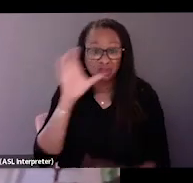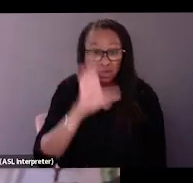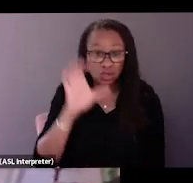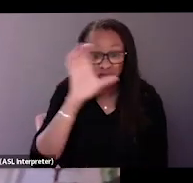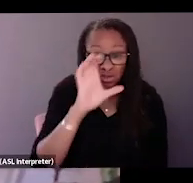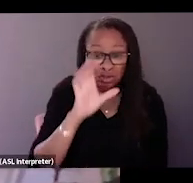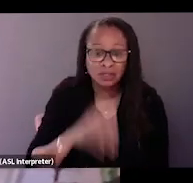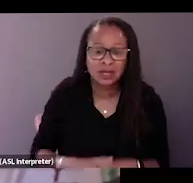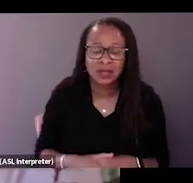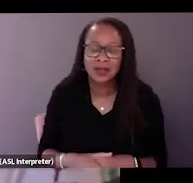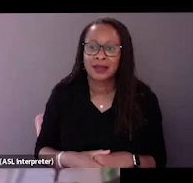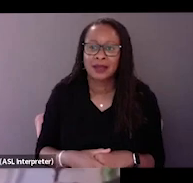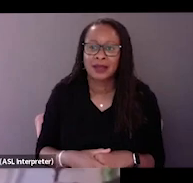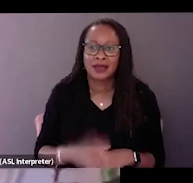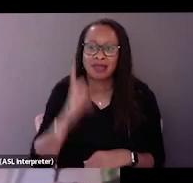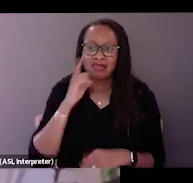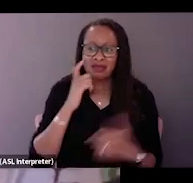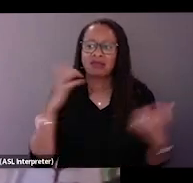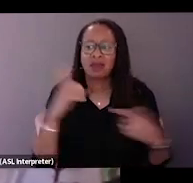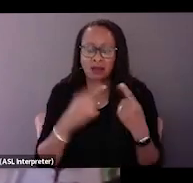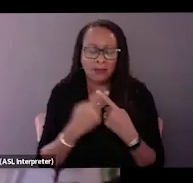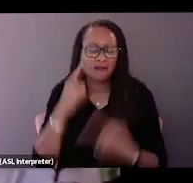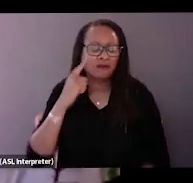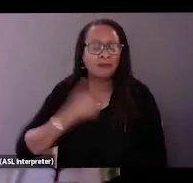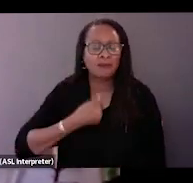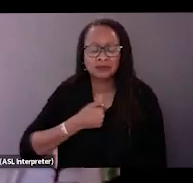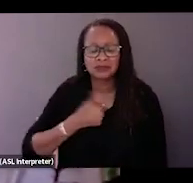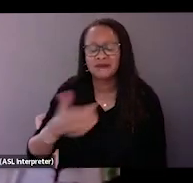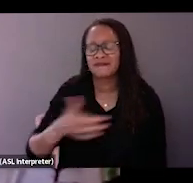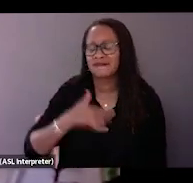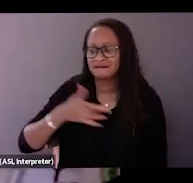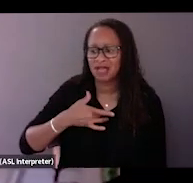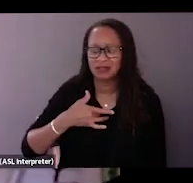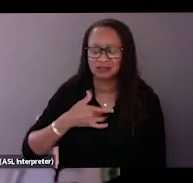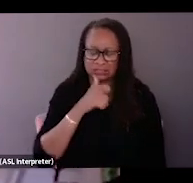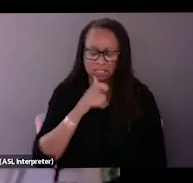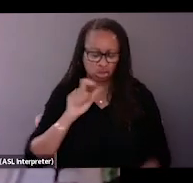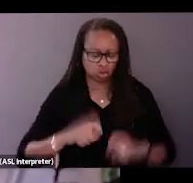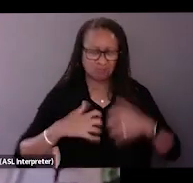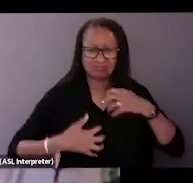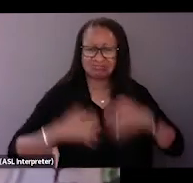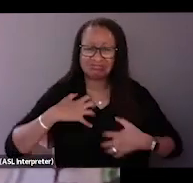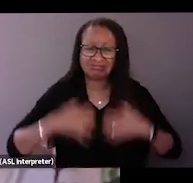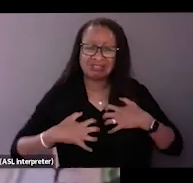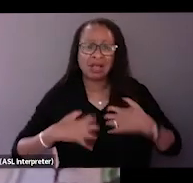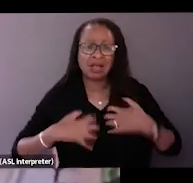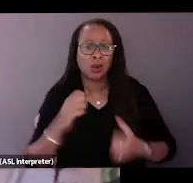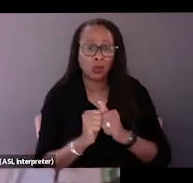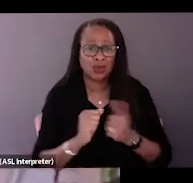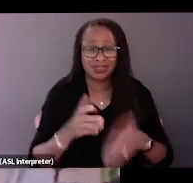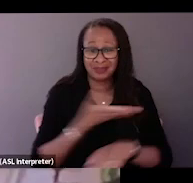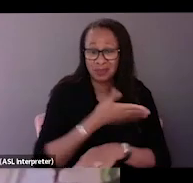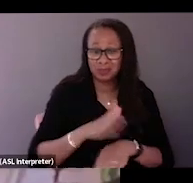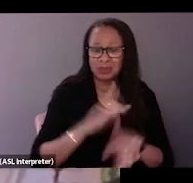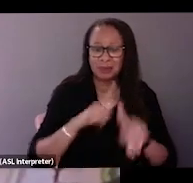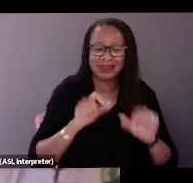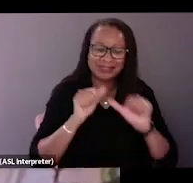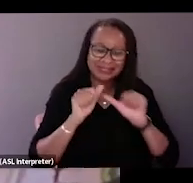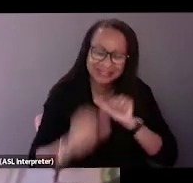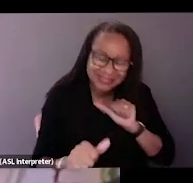I think a lot about, for me, I feel very insecure with music, and yet I keep